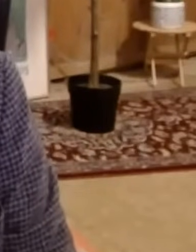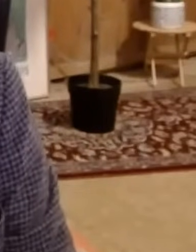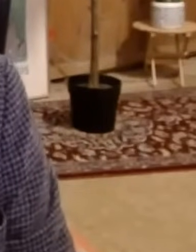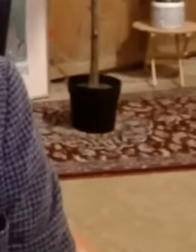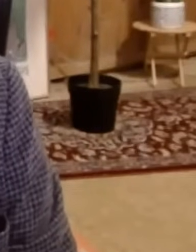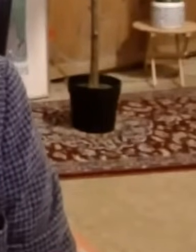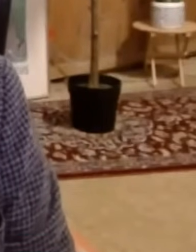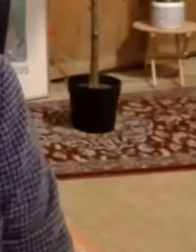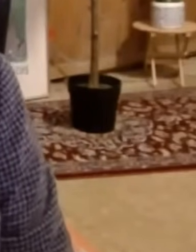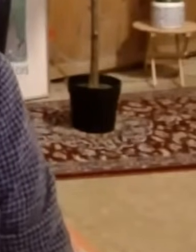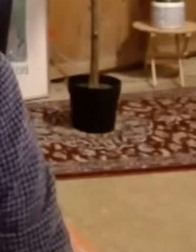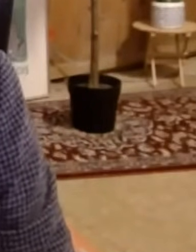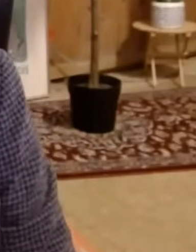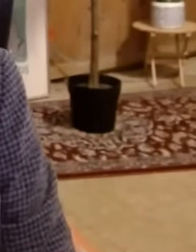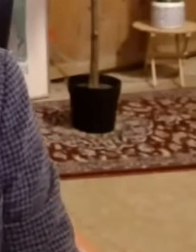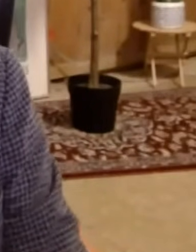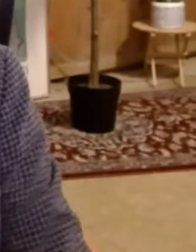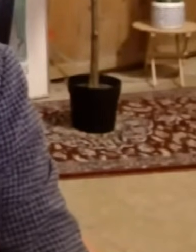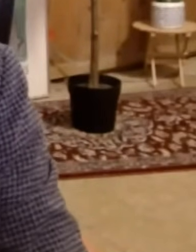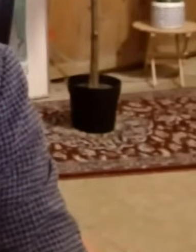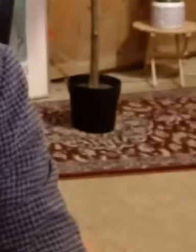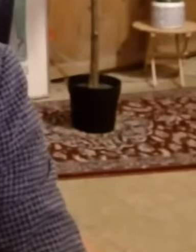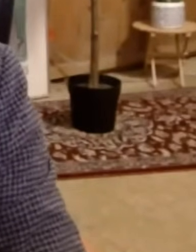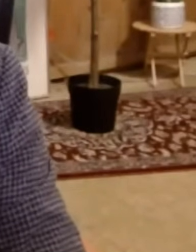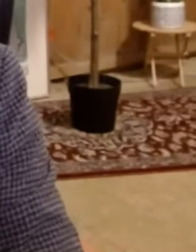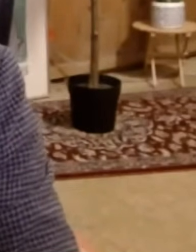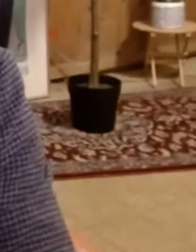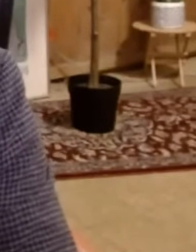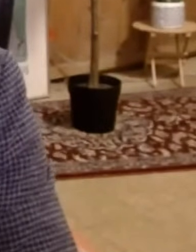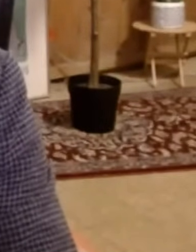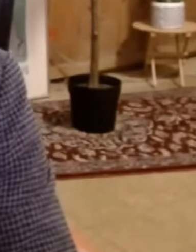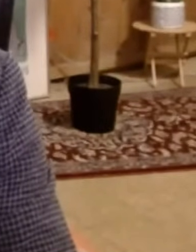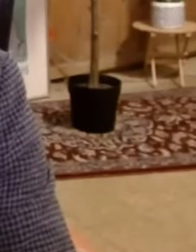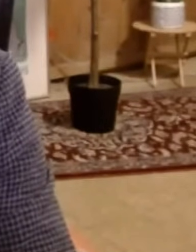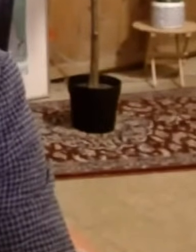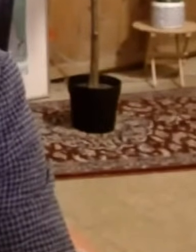circunstancia. A mí no me han marcado. Le quiero comentar yo a usted, si no lo sabe,